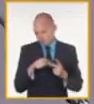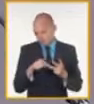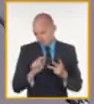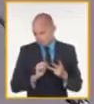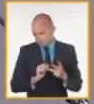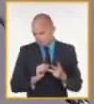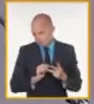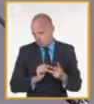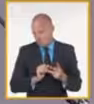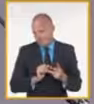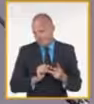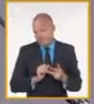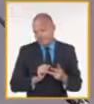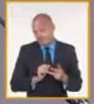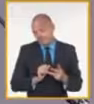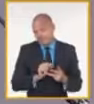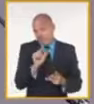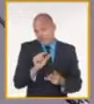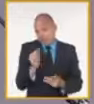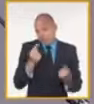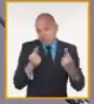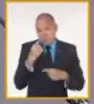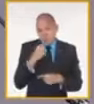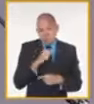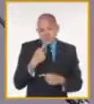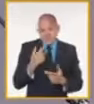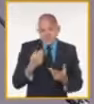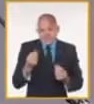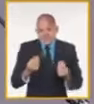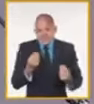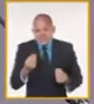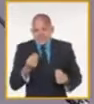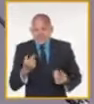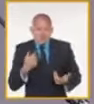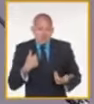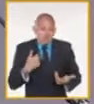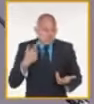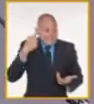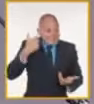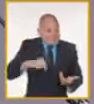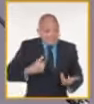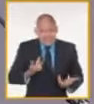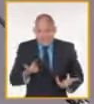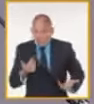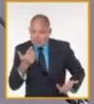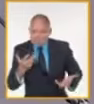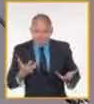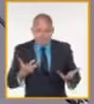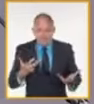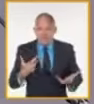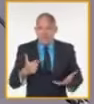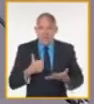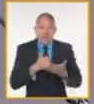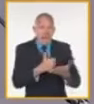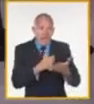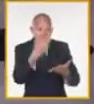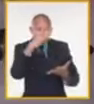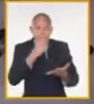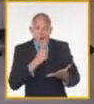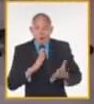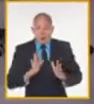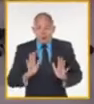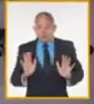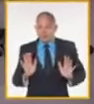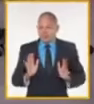que las personas por precariedad por desesperación o incluso por incertidumbre por temor dejen de Apo al proyecto cubano